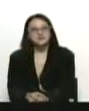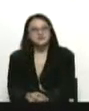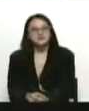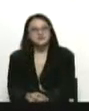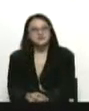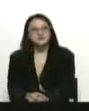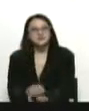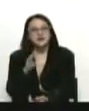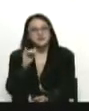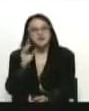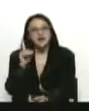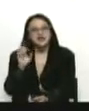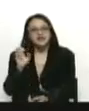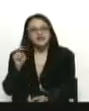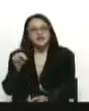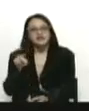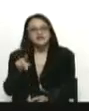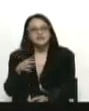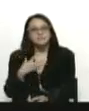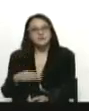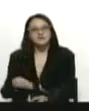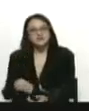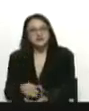Biden, Joe Biden. Presidente.